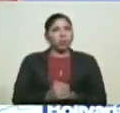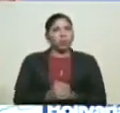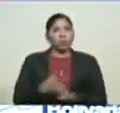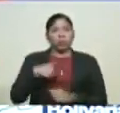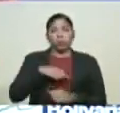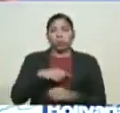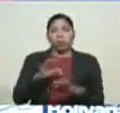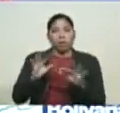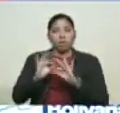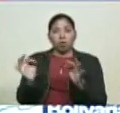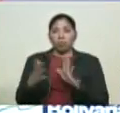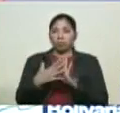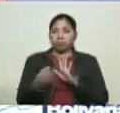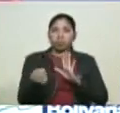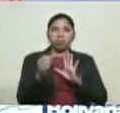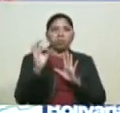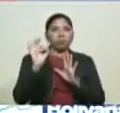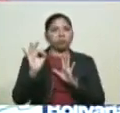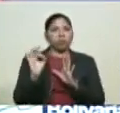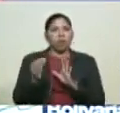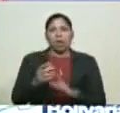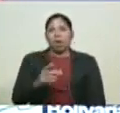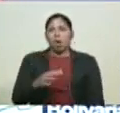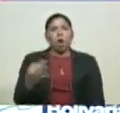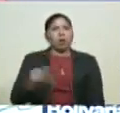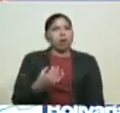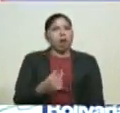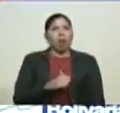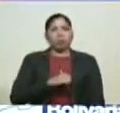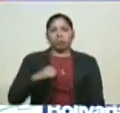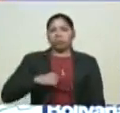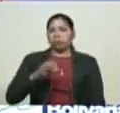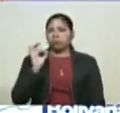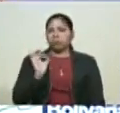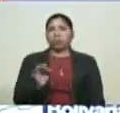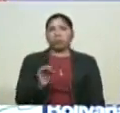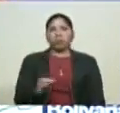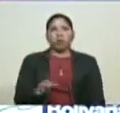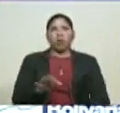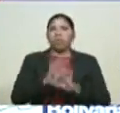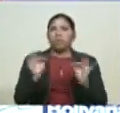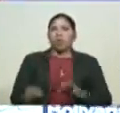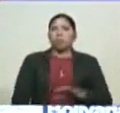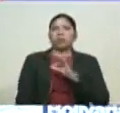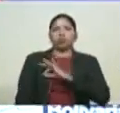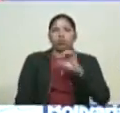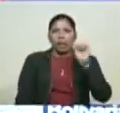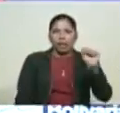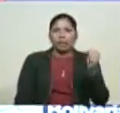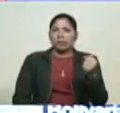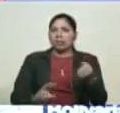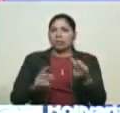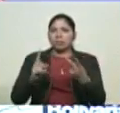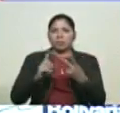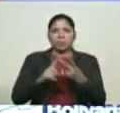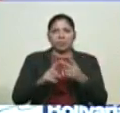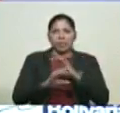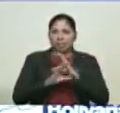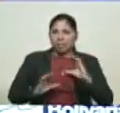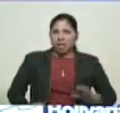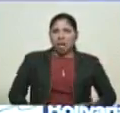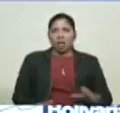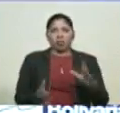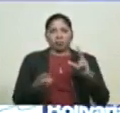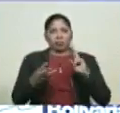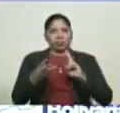modelo nuestro, independiente, soberano, de inclusión. Nuestro modelo socialista, cristiano, chavista. Nuestro